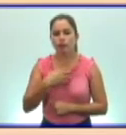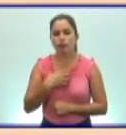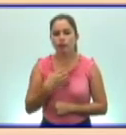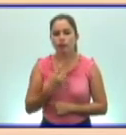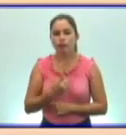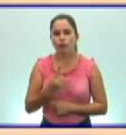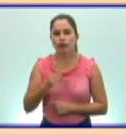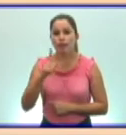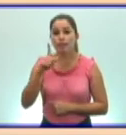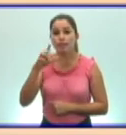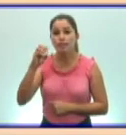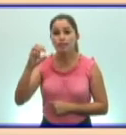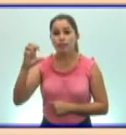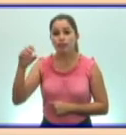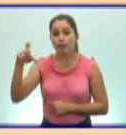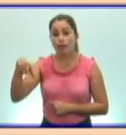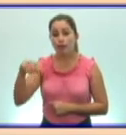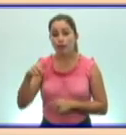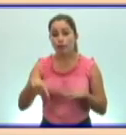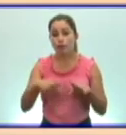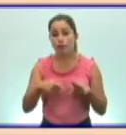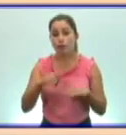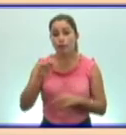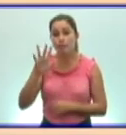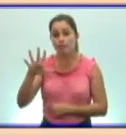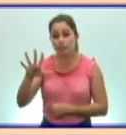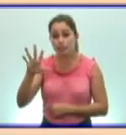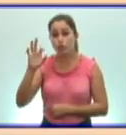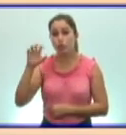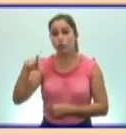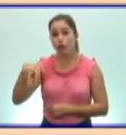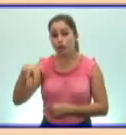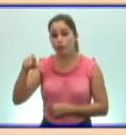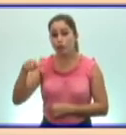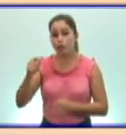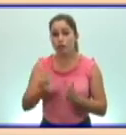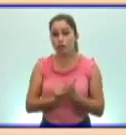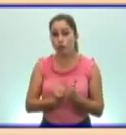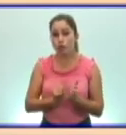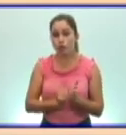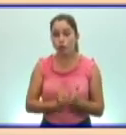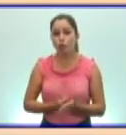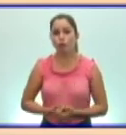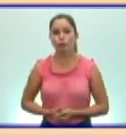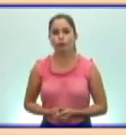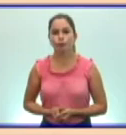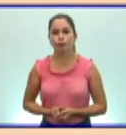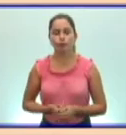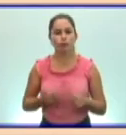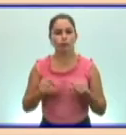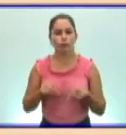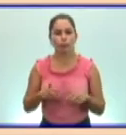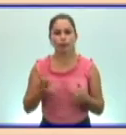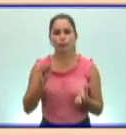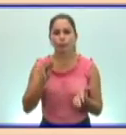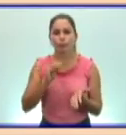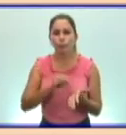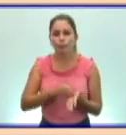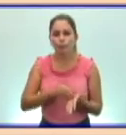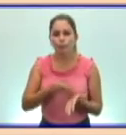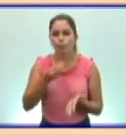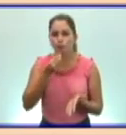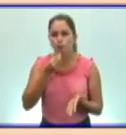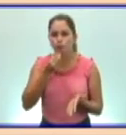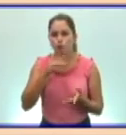100 gramos de esta disolución, 5 gramos de este soluto. De aquí podemos representar la siguiente